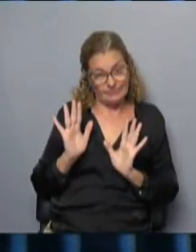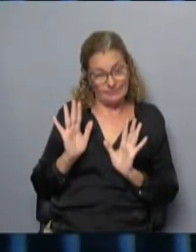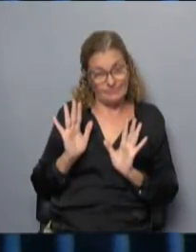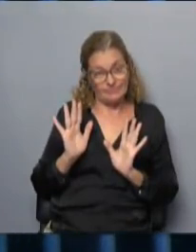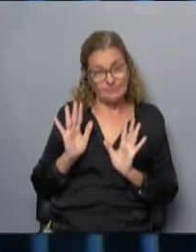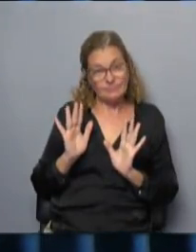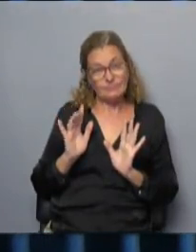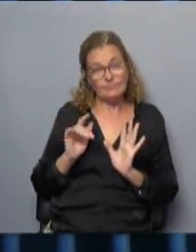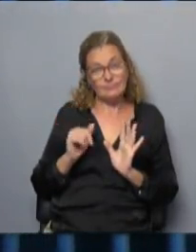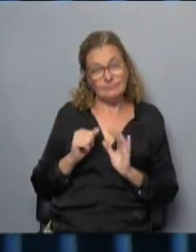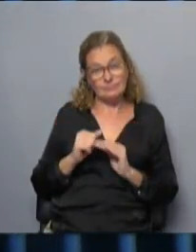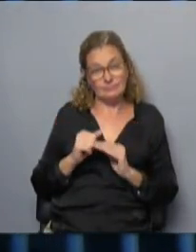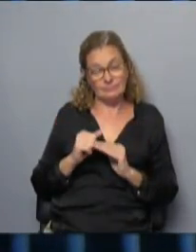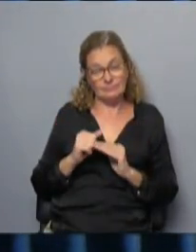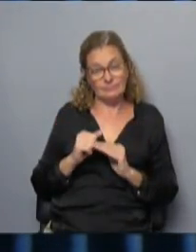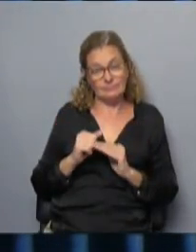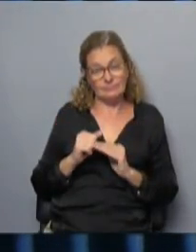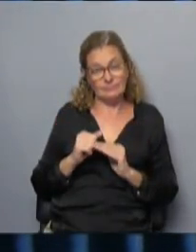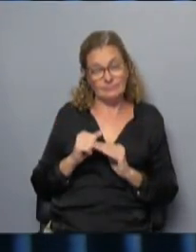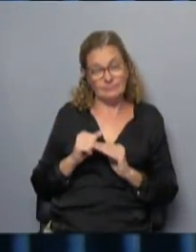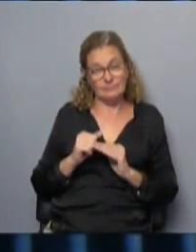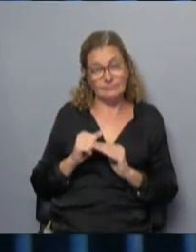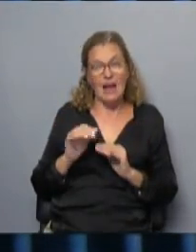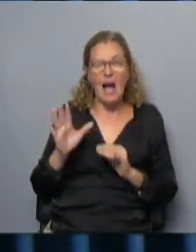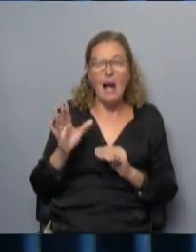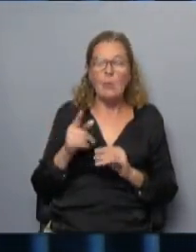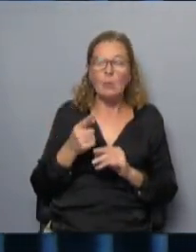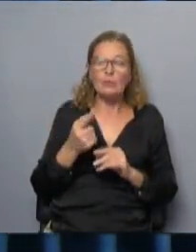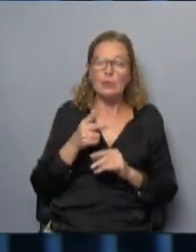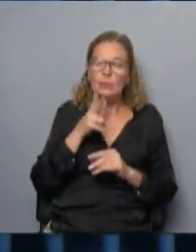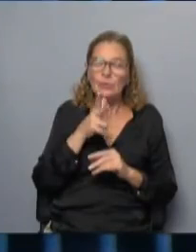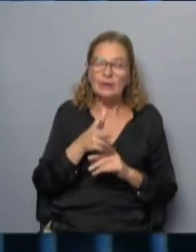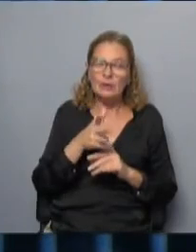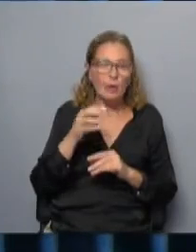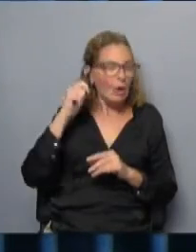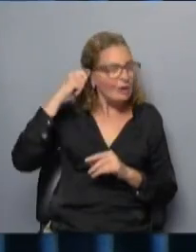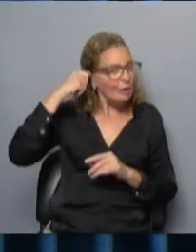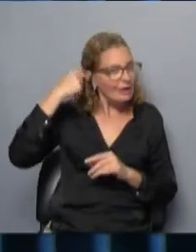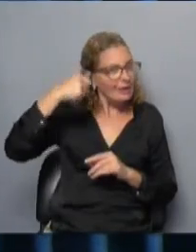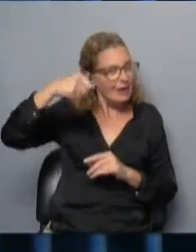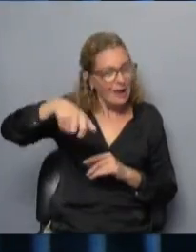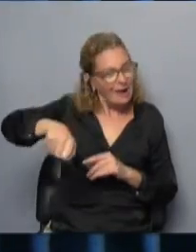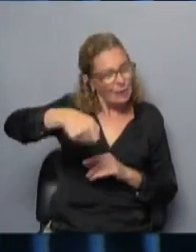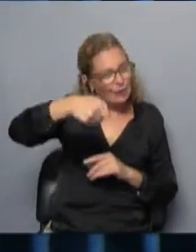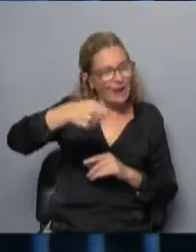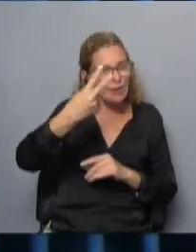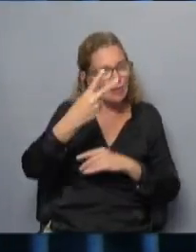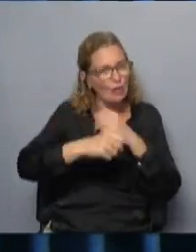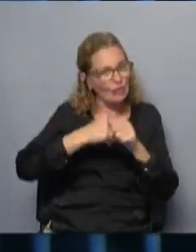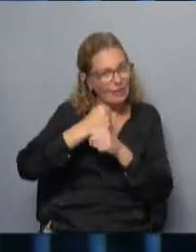cuando uno cuando uno agarra un hijo y llegará de la oreja a los dos años